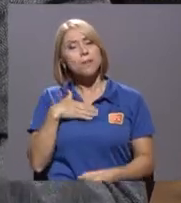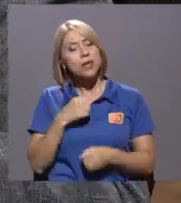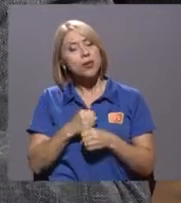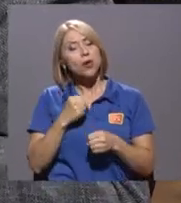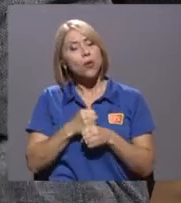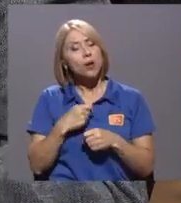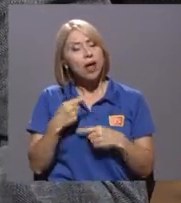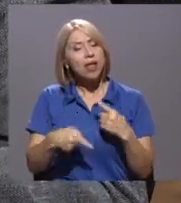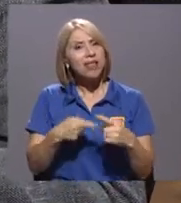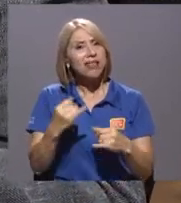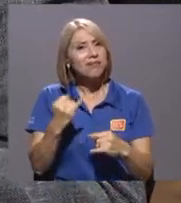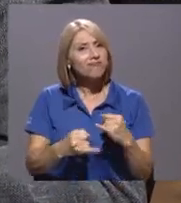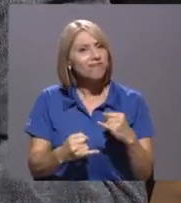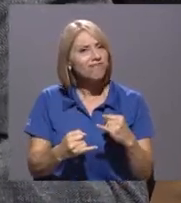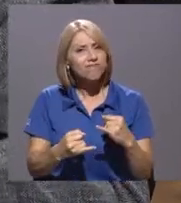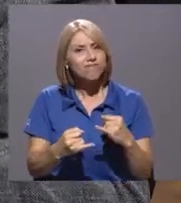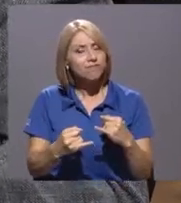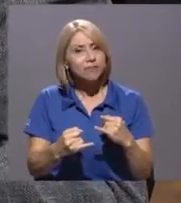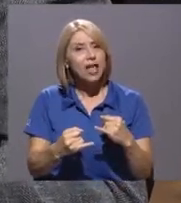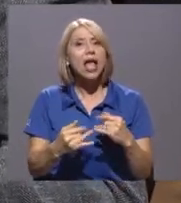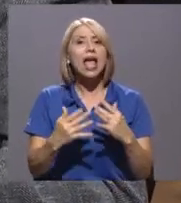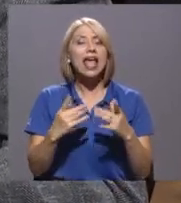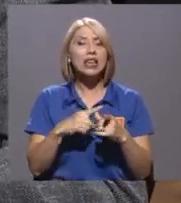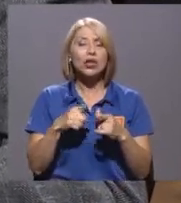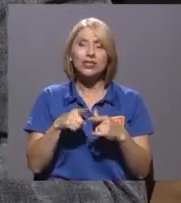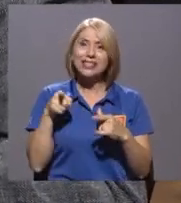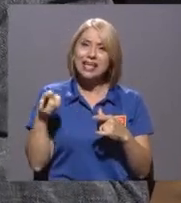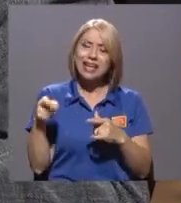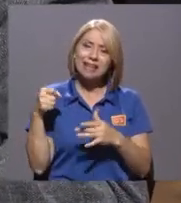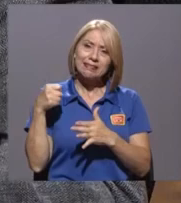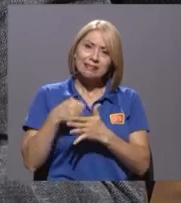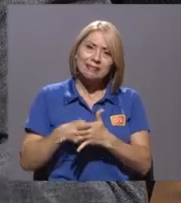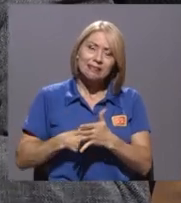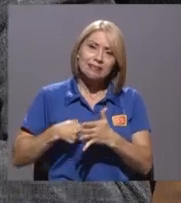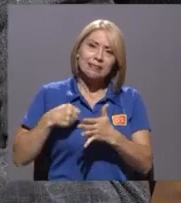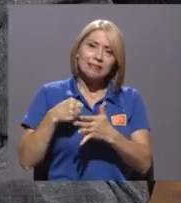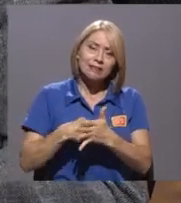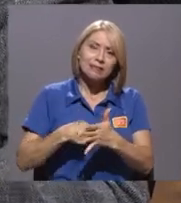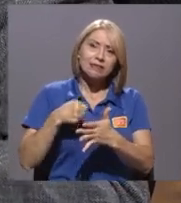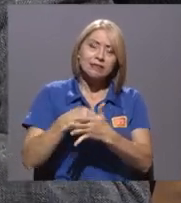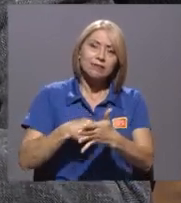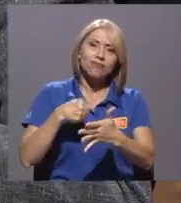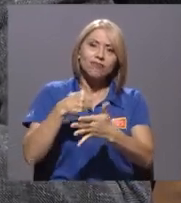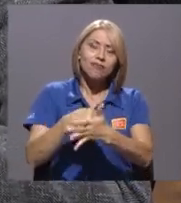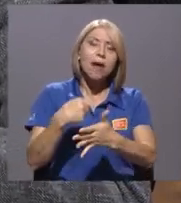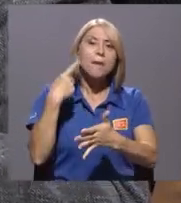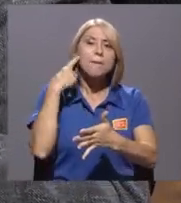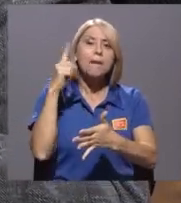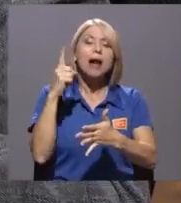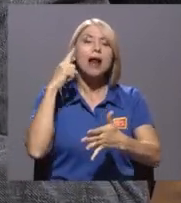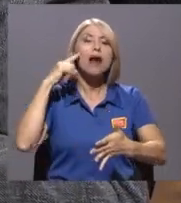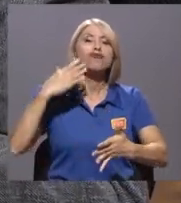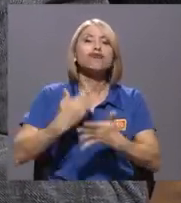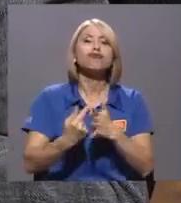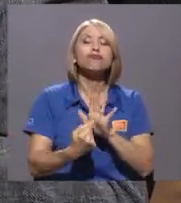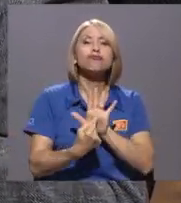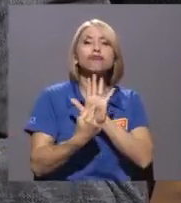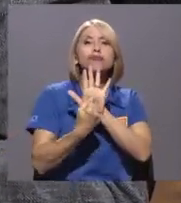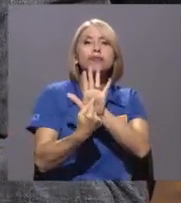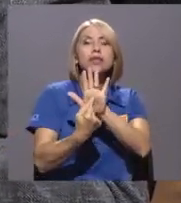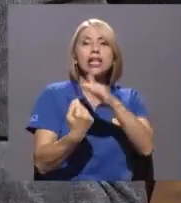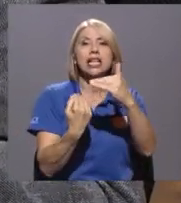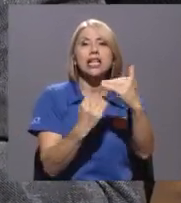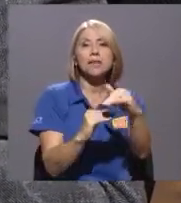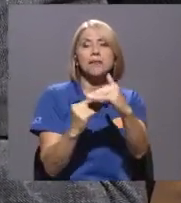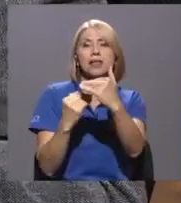e insistió hasta la saciedad enseña las limitaciones problemas desde